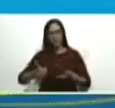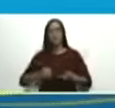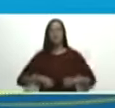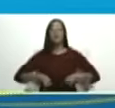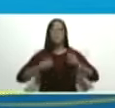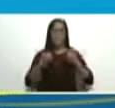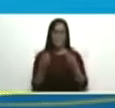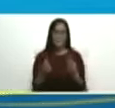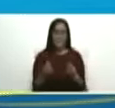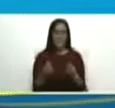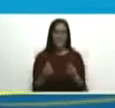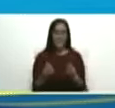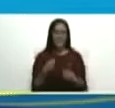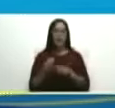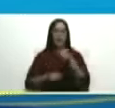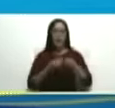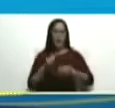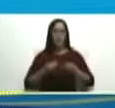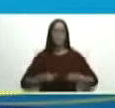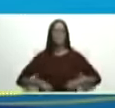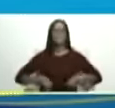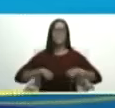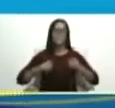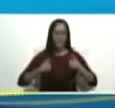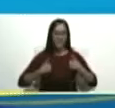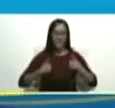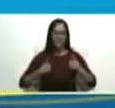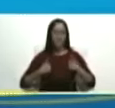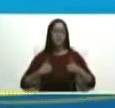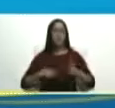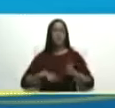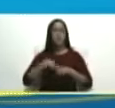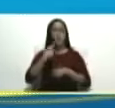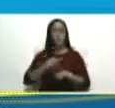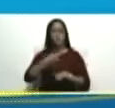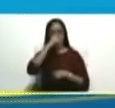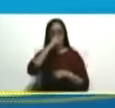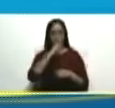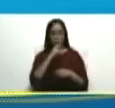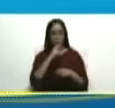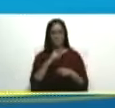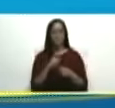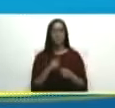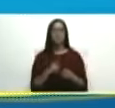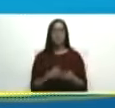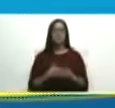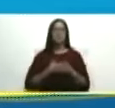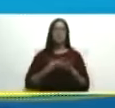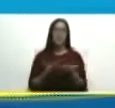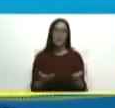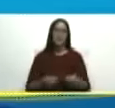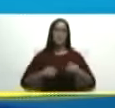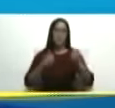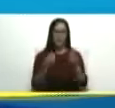plática haremos más. Y el próximo año daremos más plática